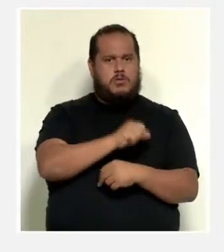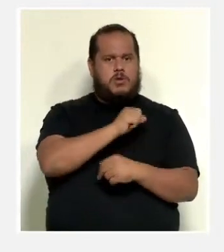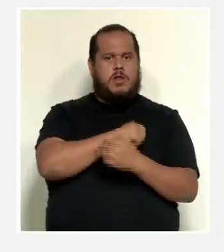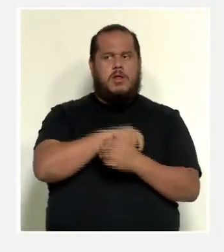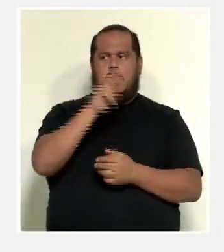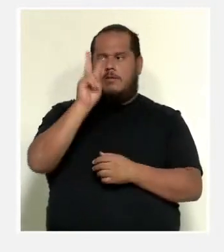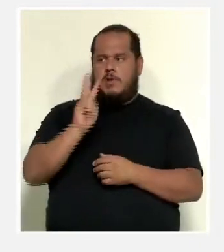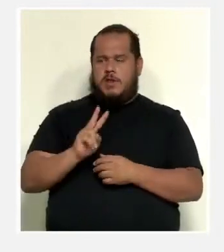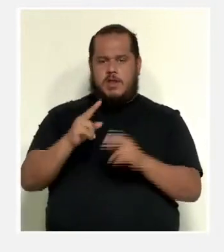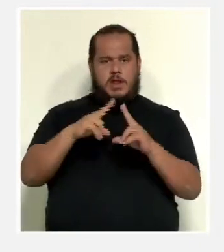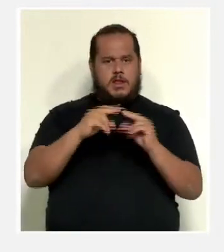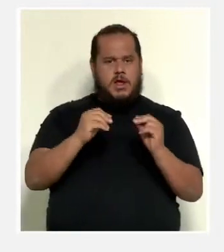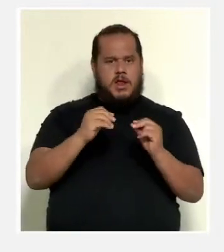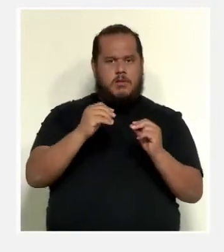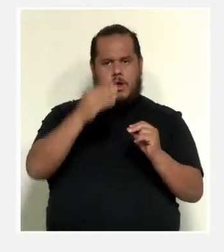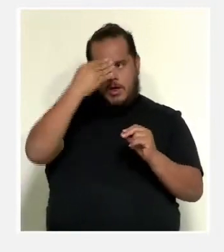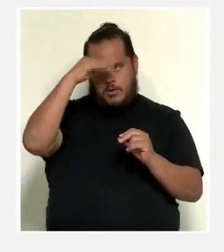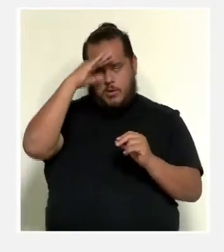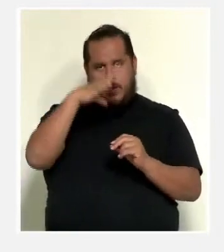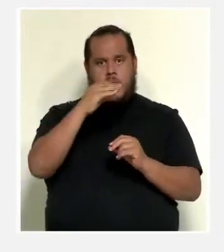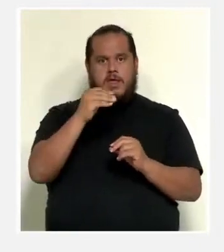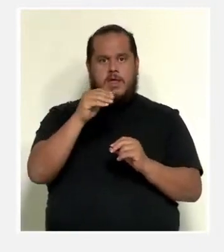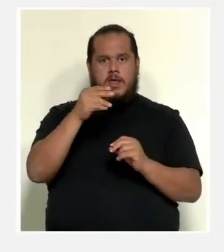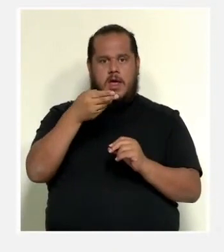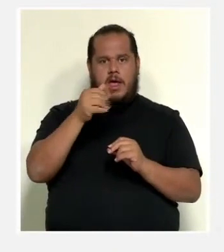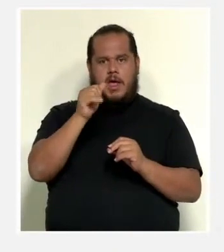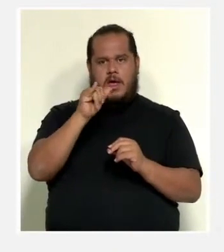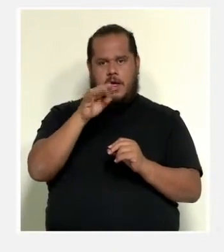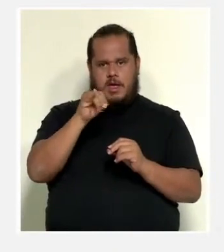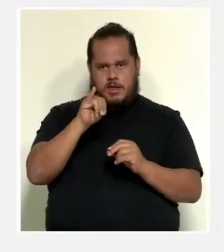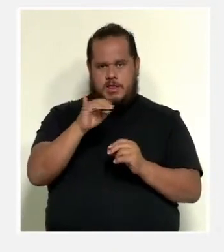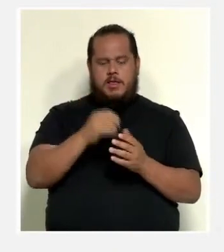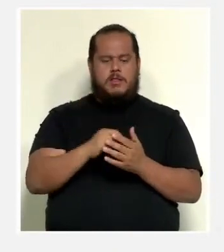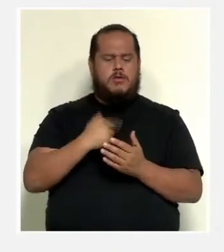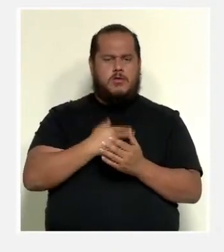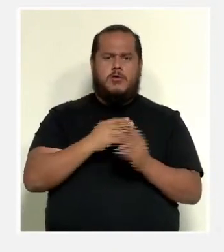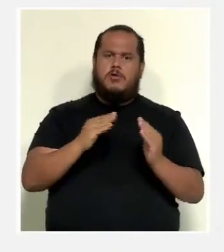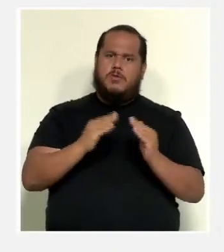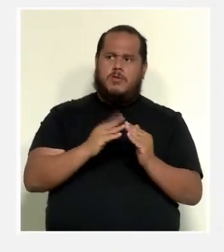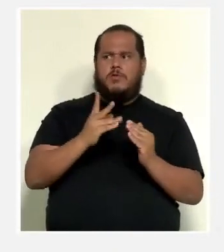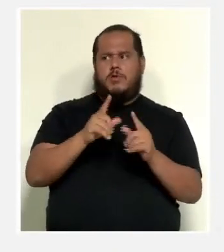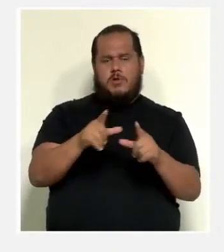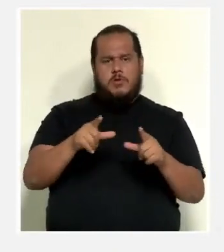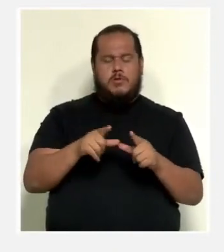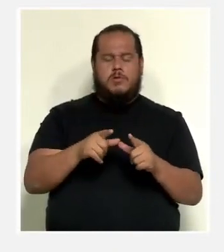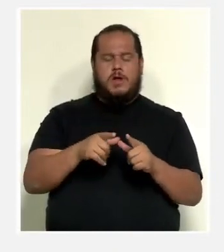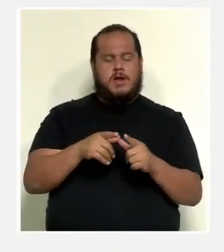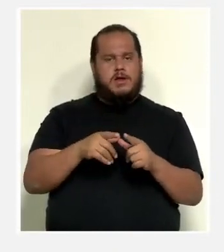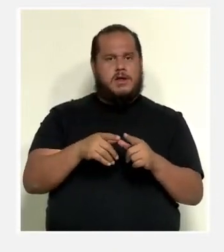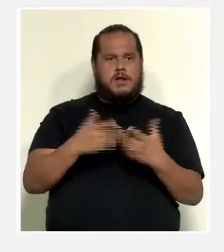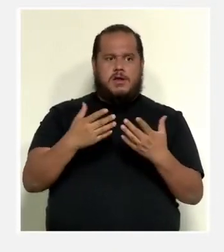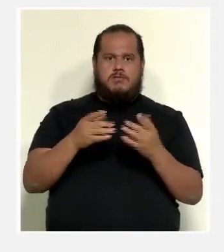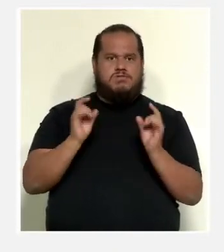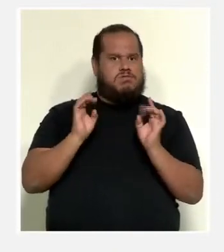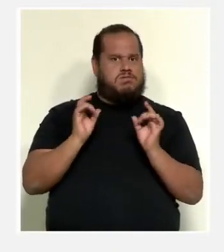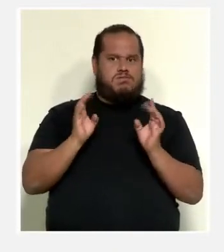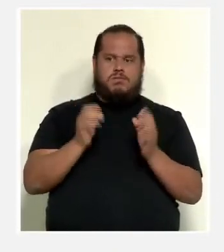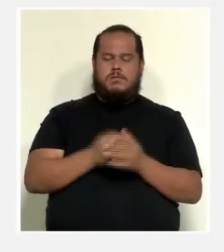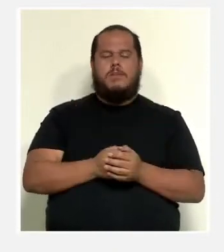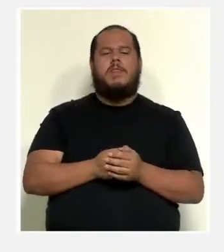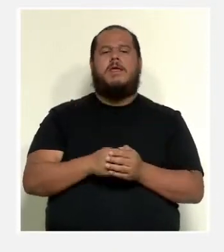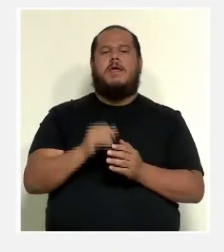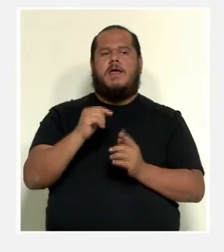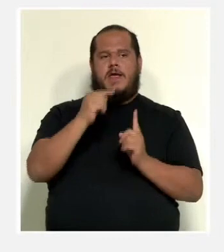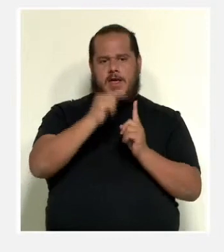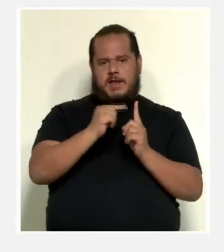Venezuela, Nicaragua y Cuba, y ahora además Haití. De modo que vivimos en una zona caliente. Sí, incluso el índice lo